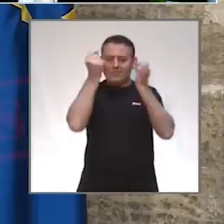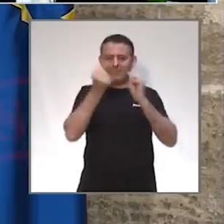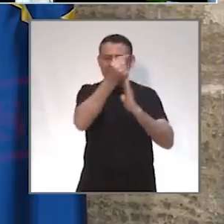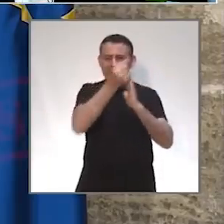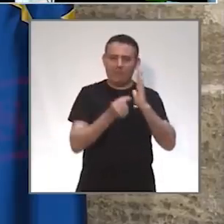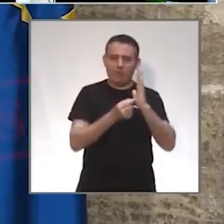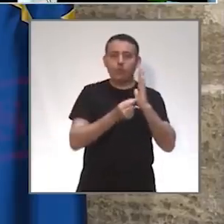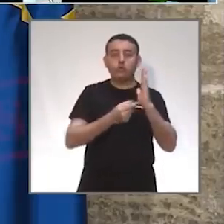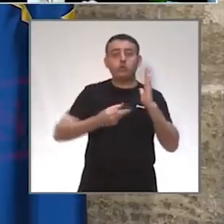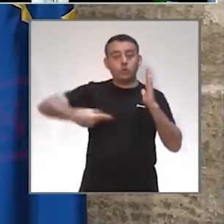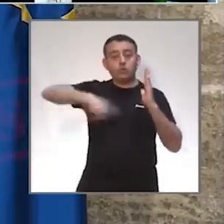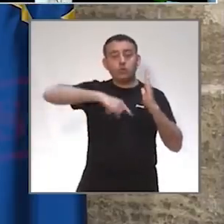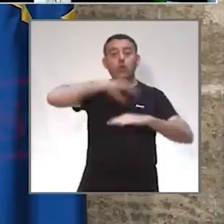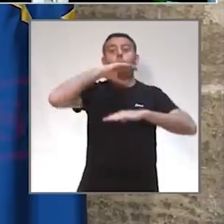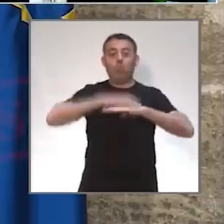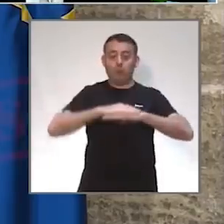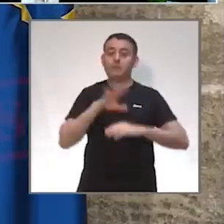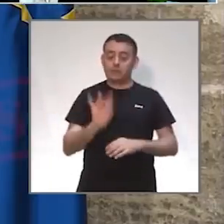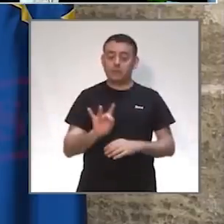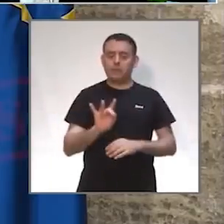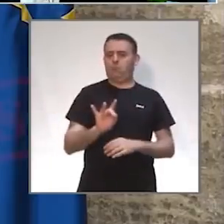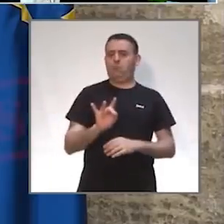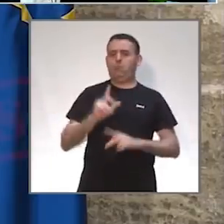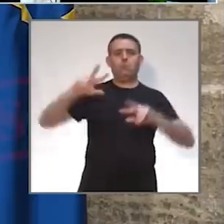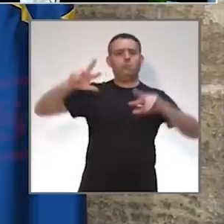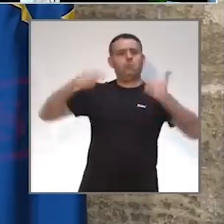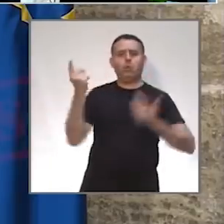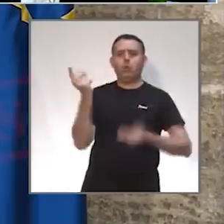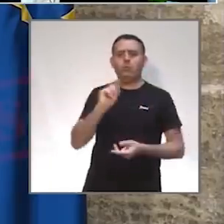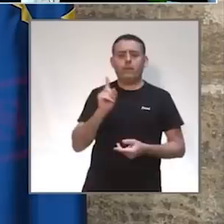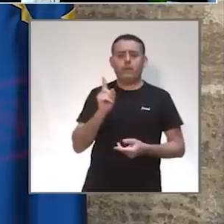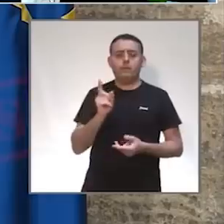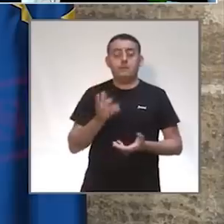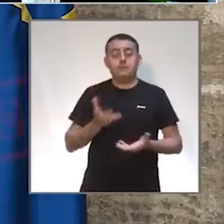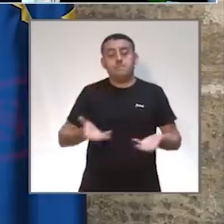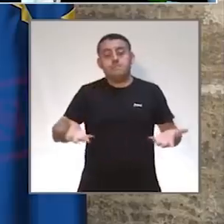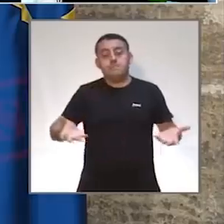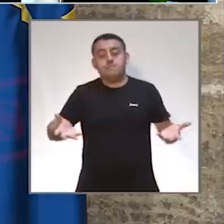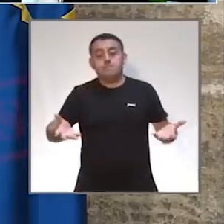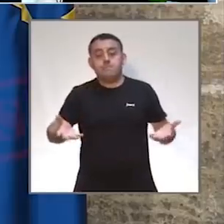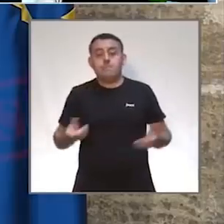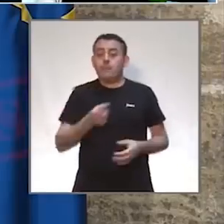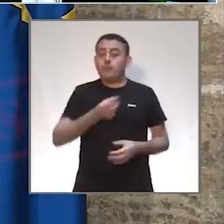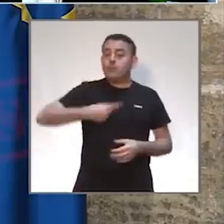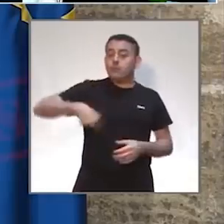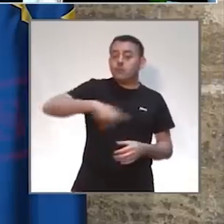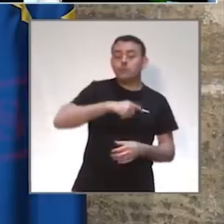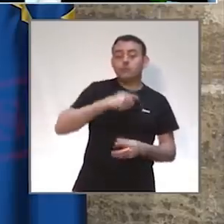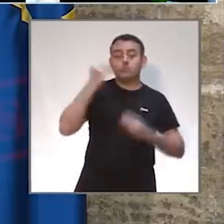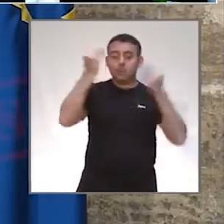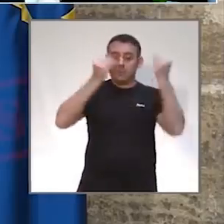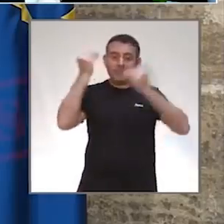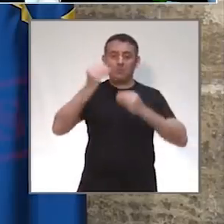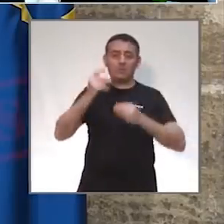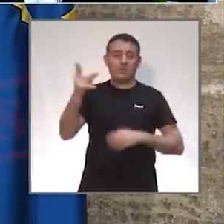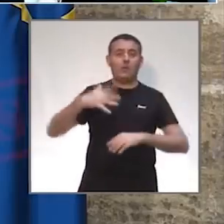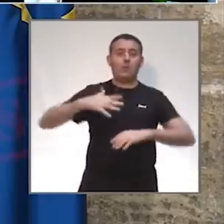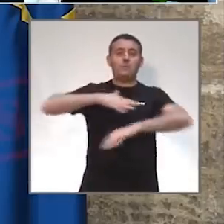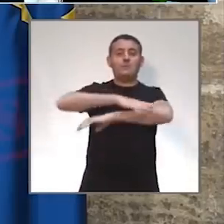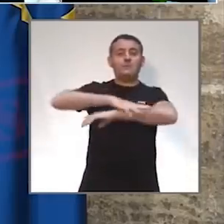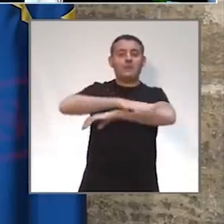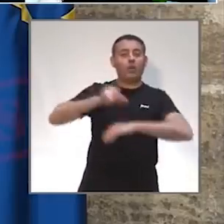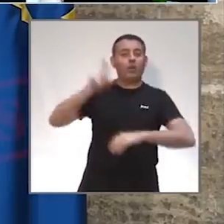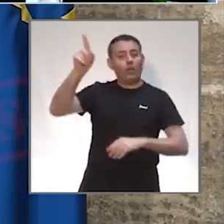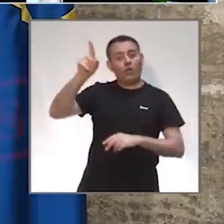él crea empleo y solamente ese tejido productivo nos puede hacer salir de esta en unos tiempos razonables con lo cual